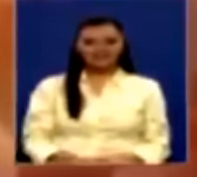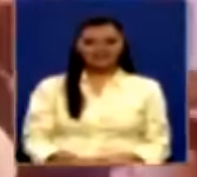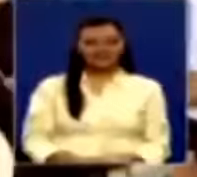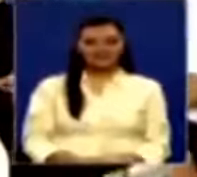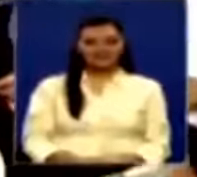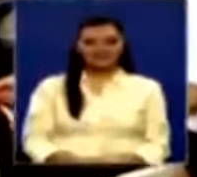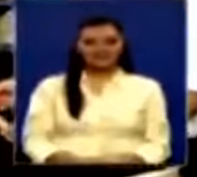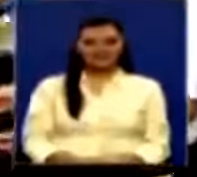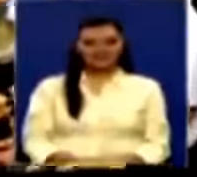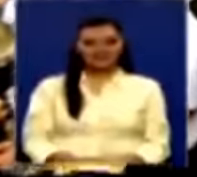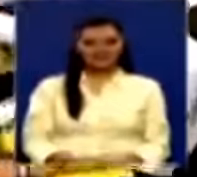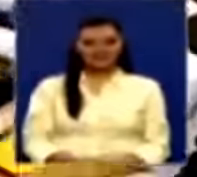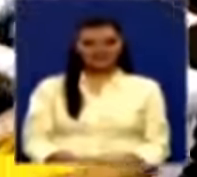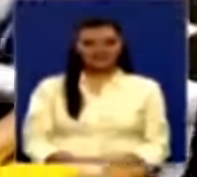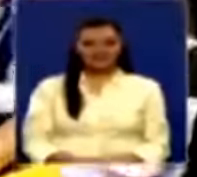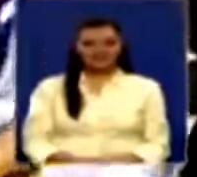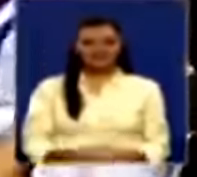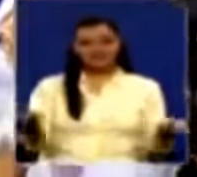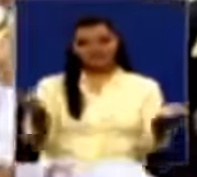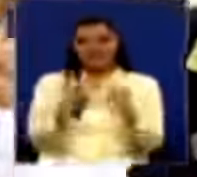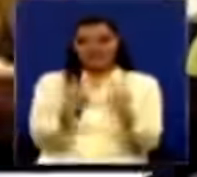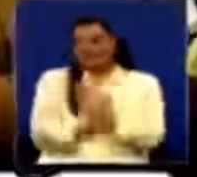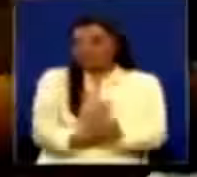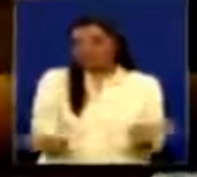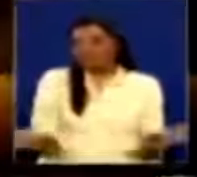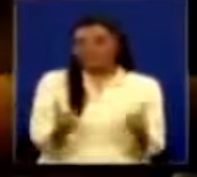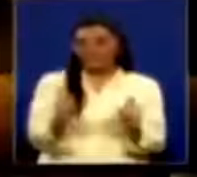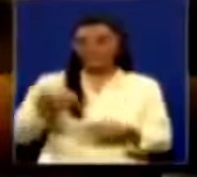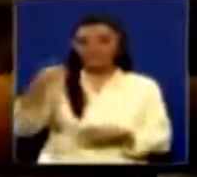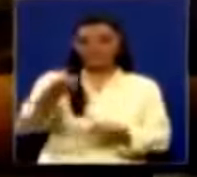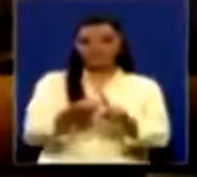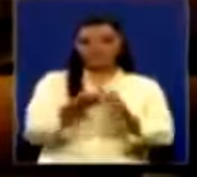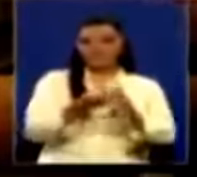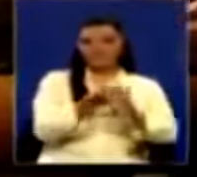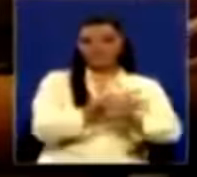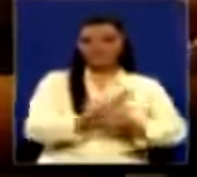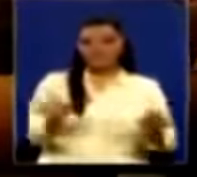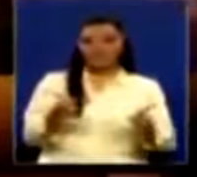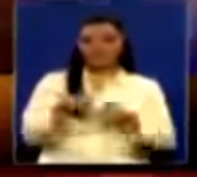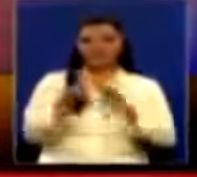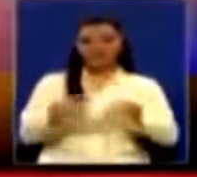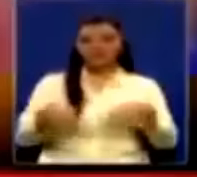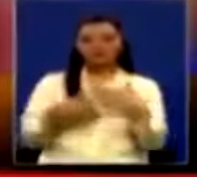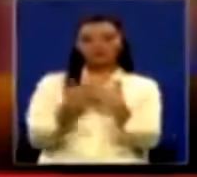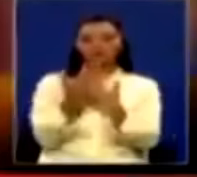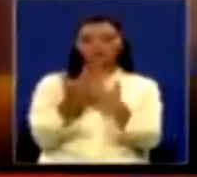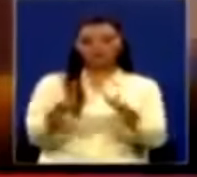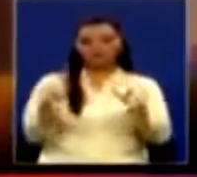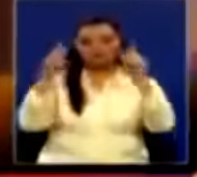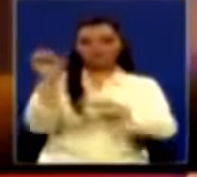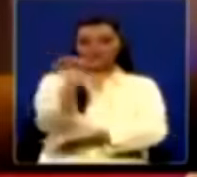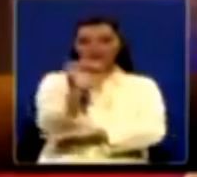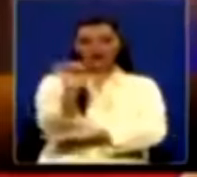Más de mil razones, más de mil. Y está casi listo, compañero. En la próxima semana inauguraremos este nuevo segmento de superautopista.